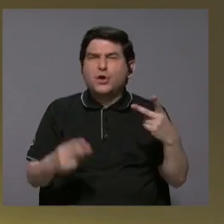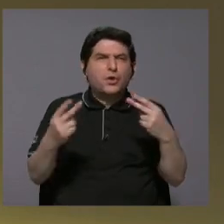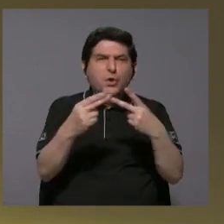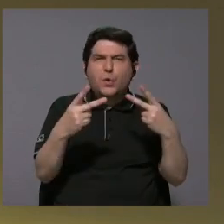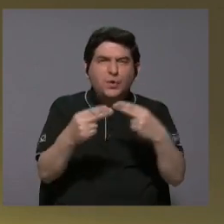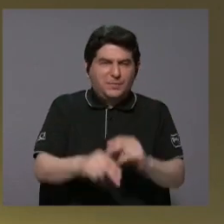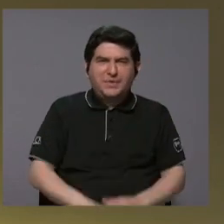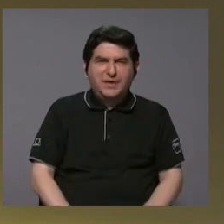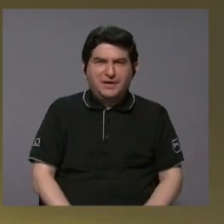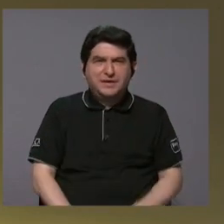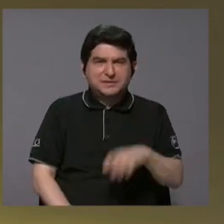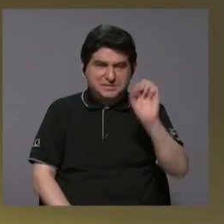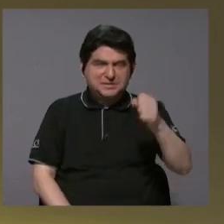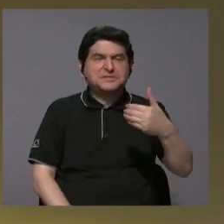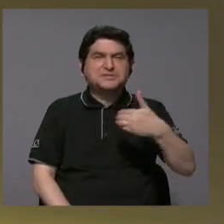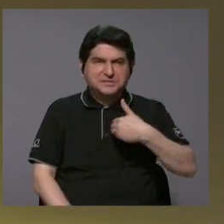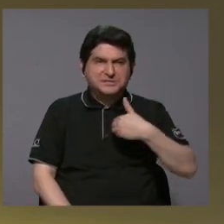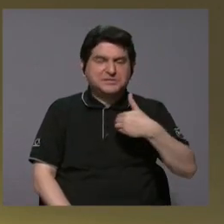no, porque las hormigas sí tienen